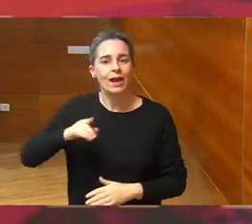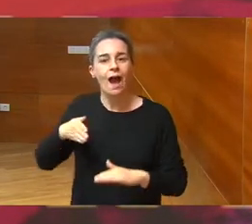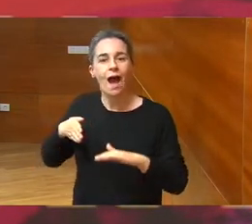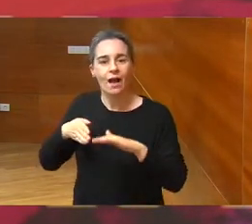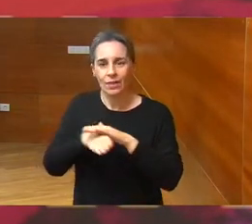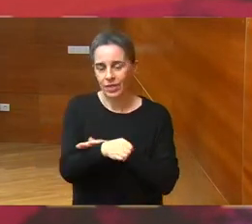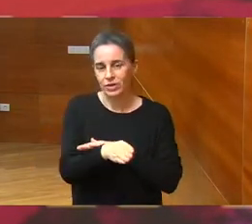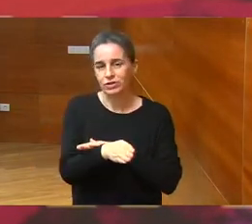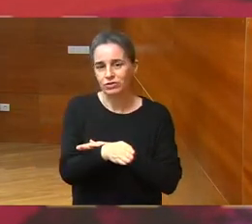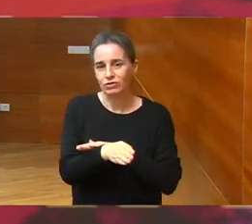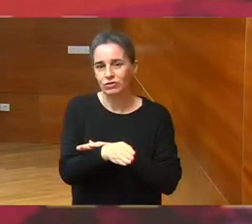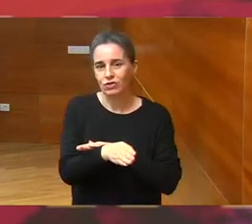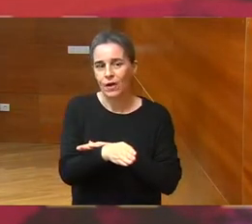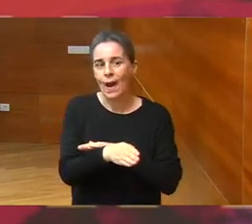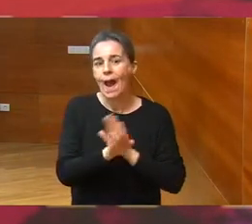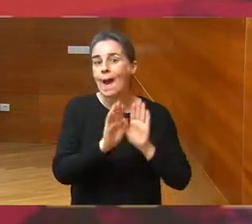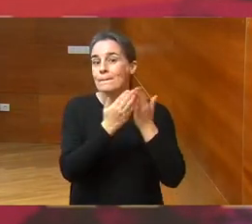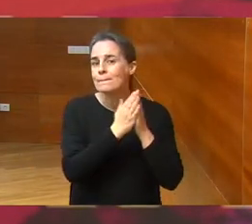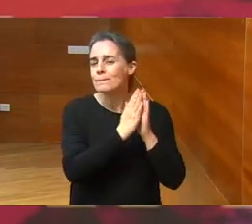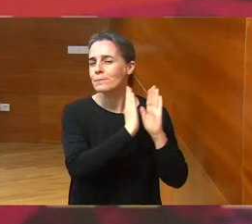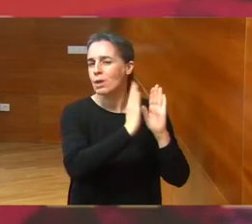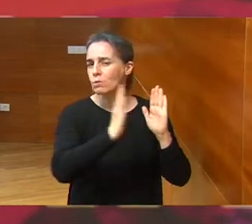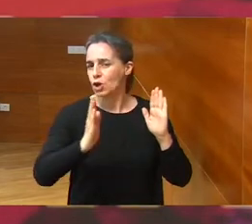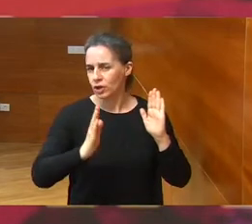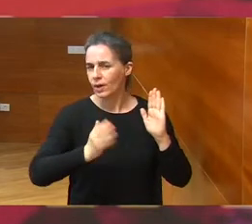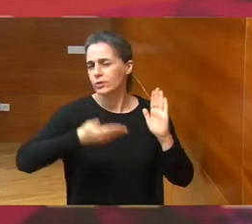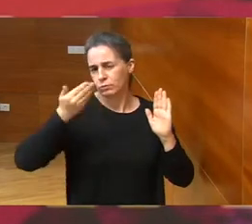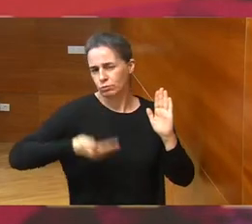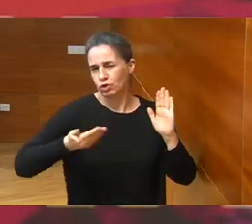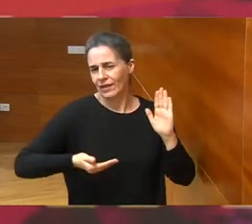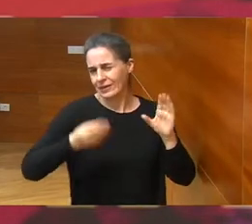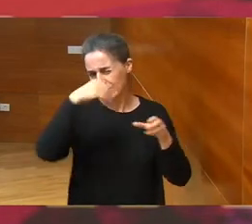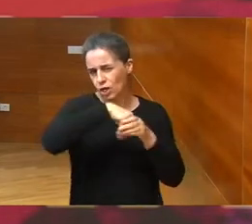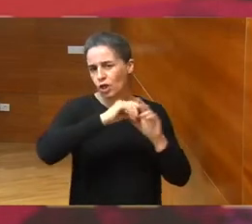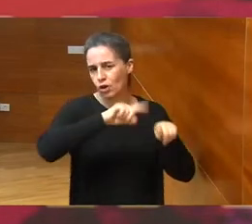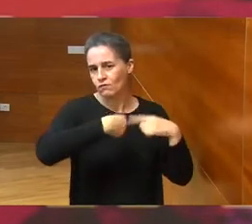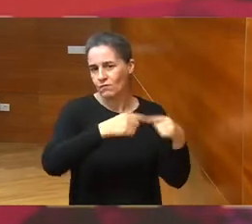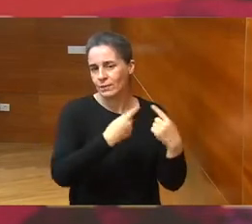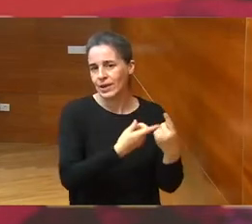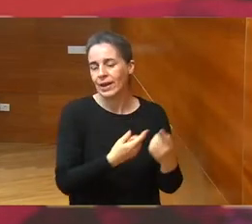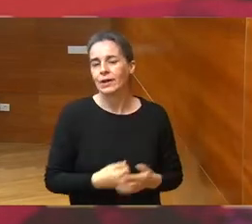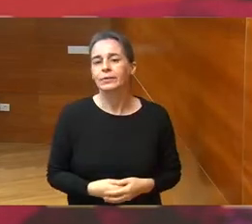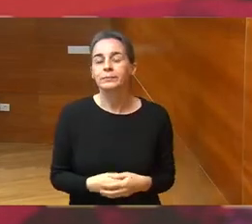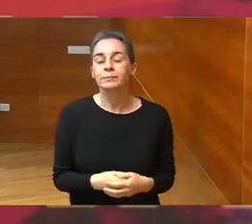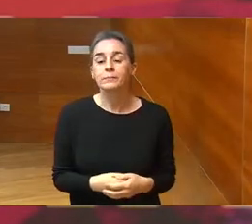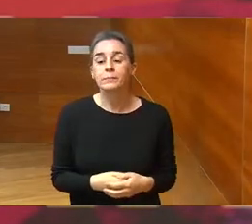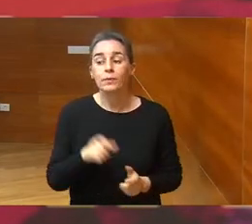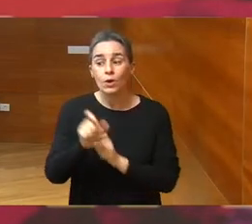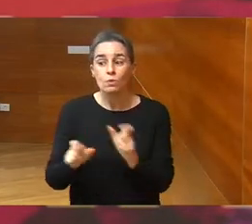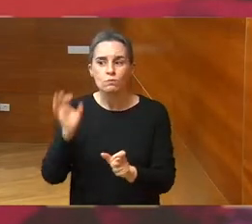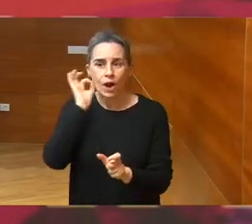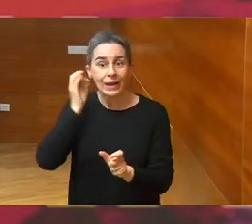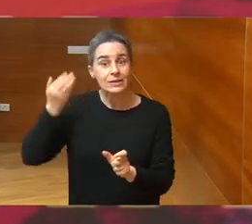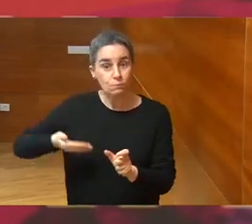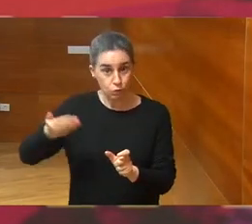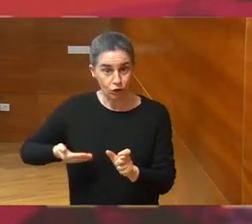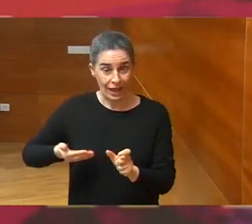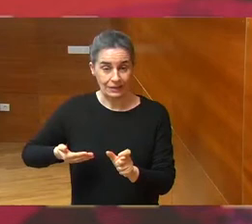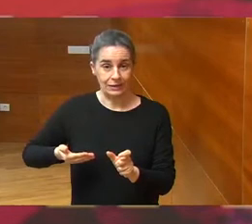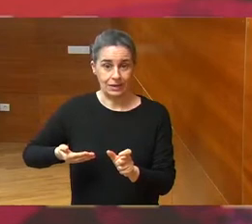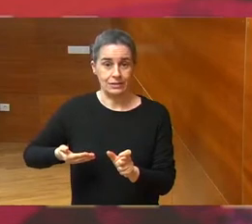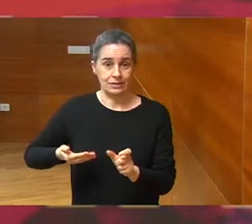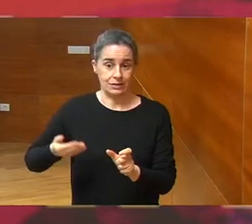a importantes bibliotecas familiares molleros destacadas en esta época